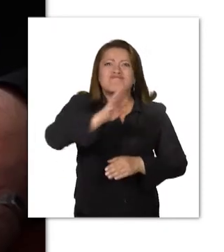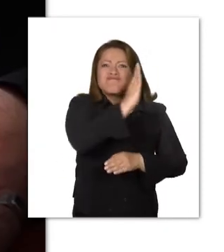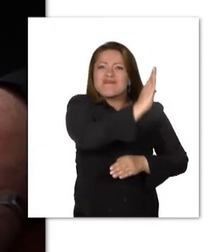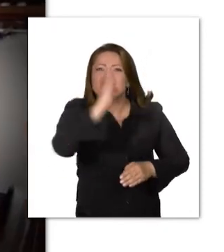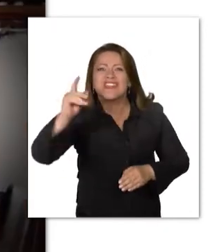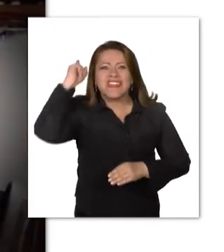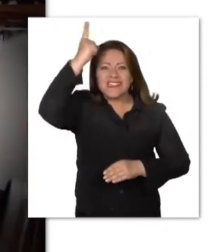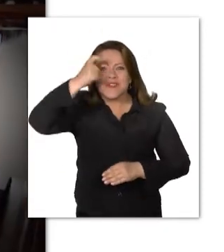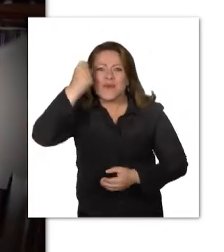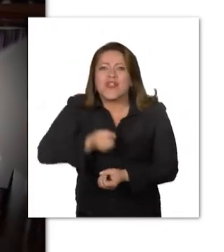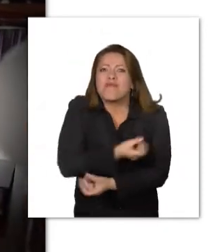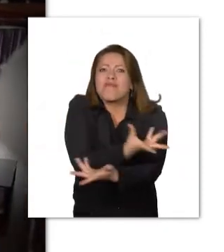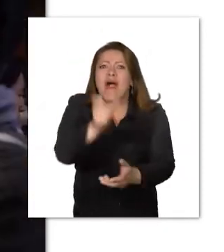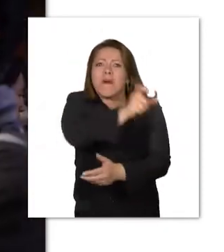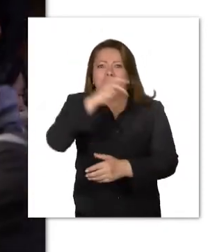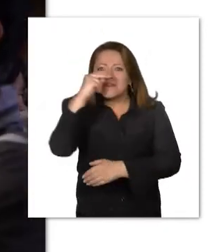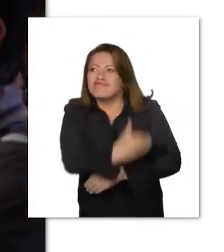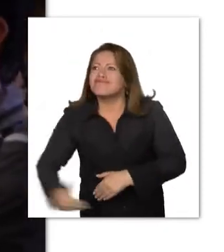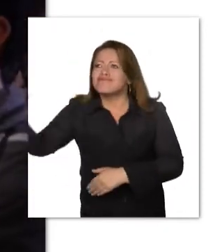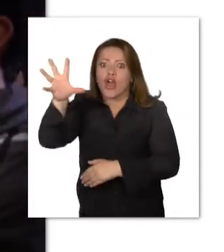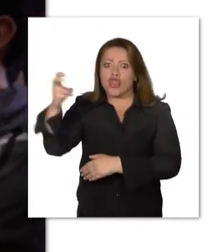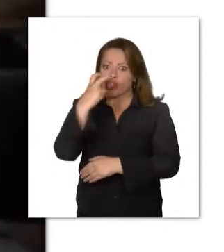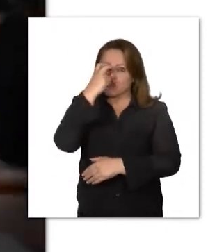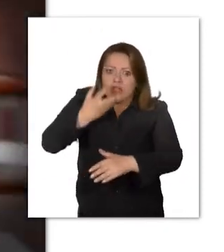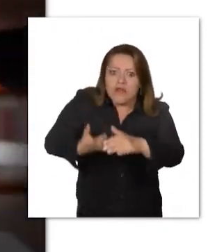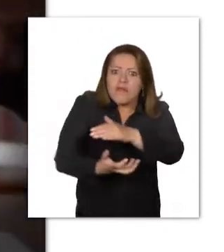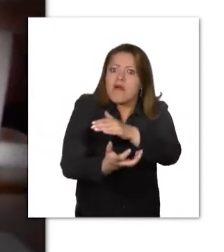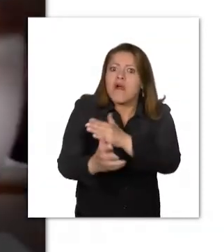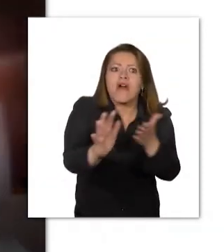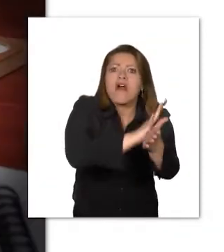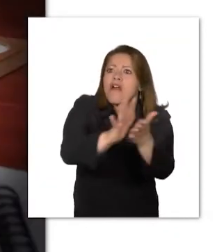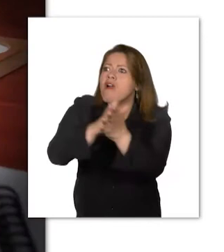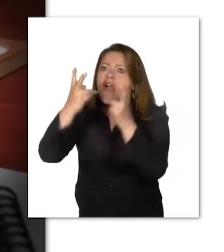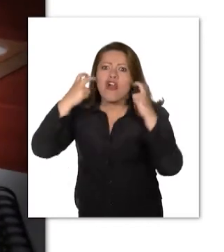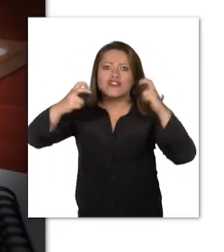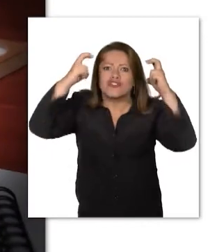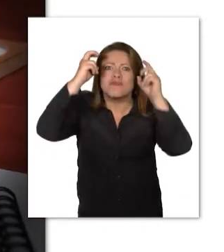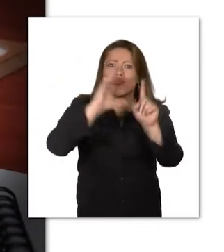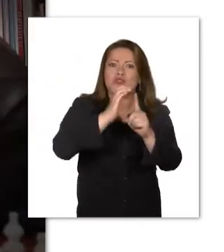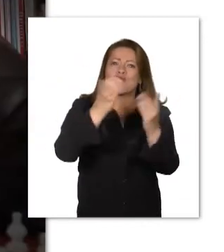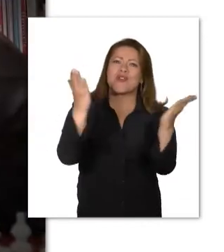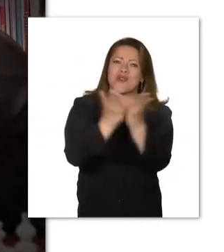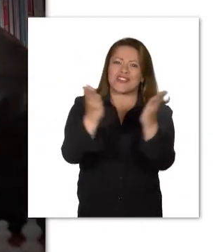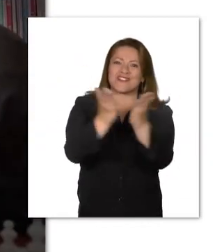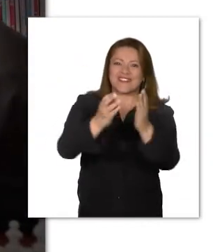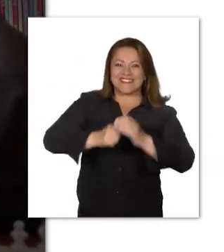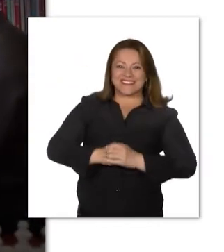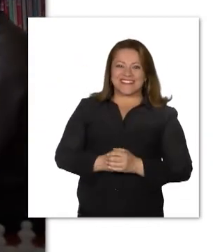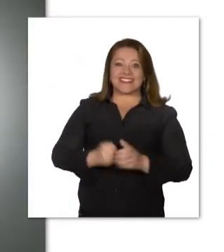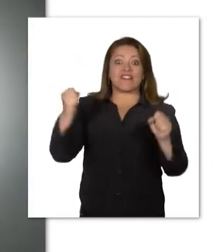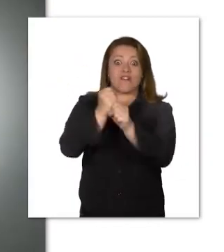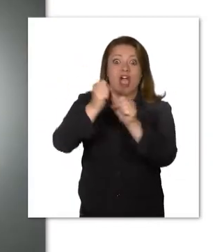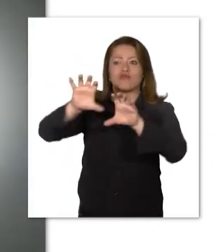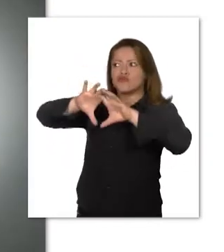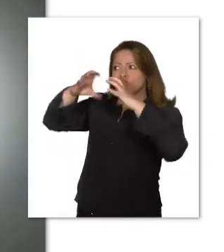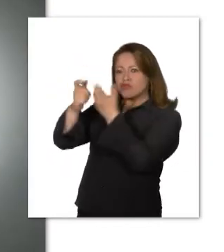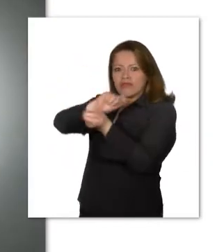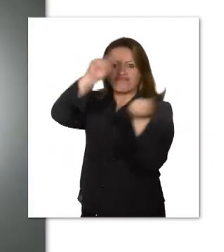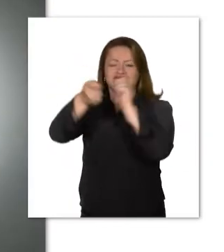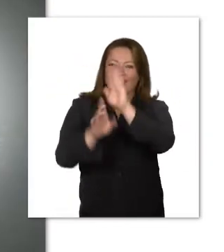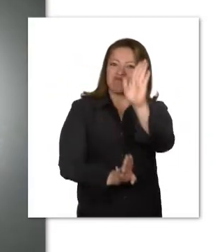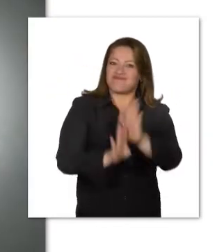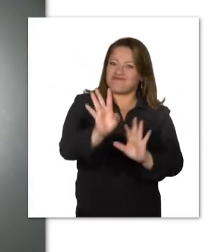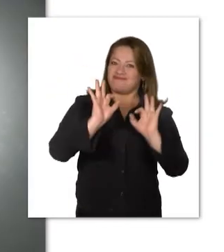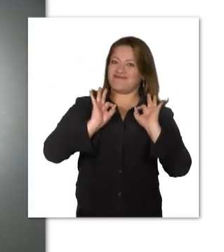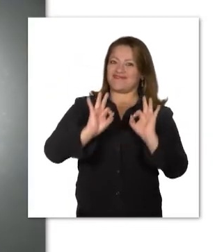material especializado para que personas ciegas de todas las edades accedan al conocimiento, la cultura y la educación. Trabajamos por